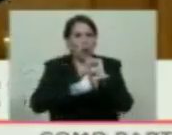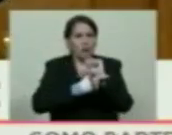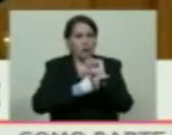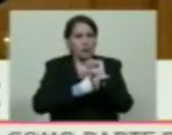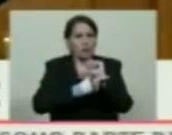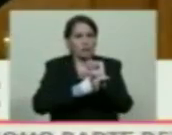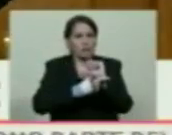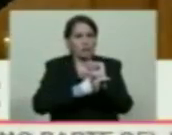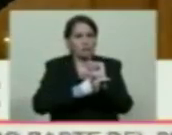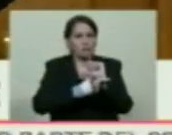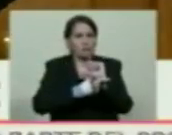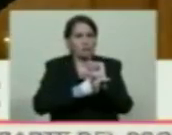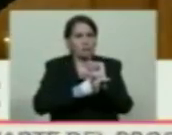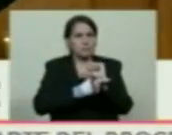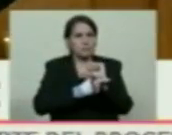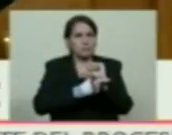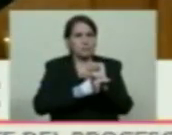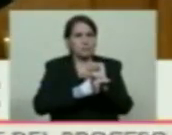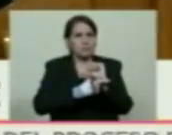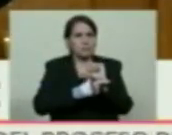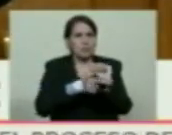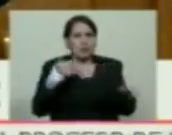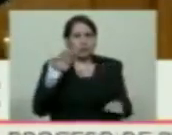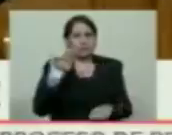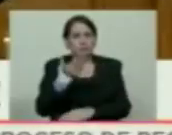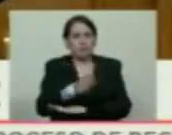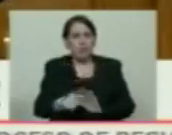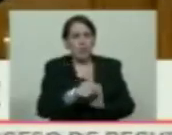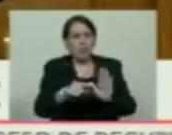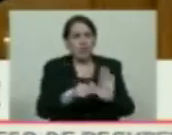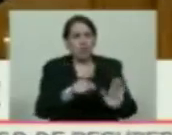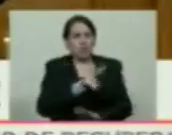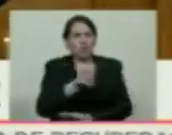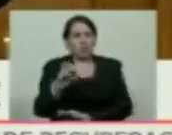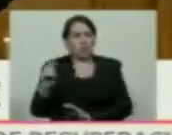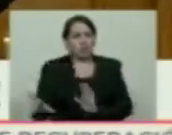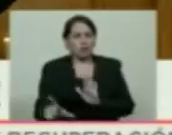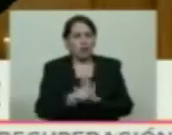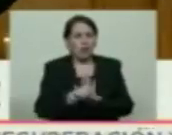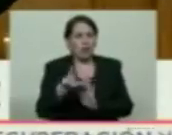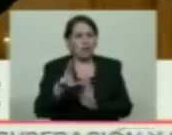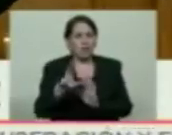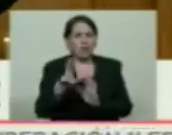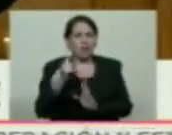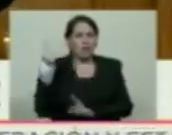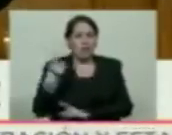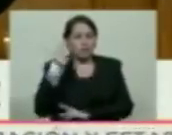Guaidó Márquez, y en consecuencia la aplicación del artículo 200 de la Constitución de la República Bolivariana de